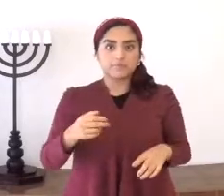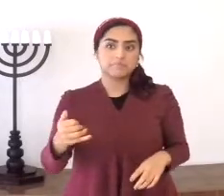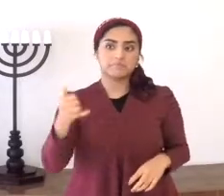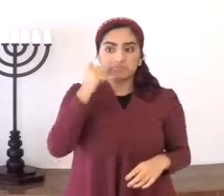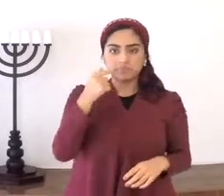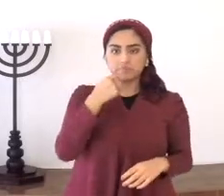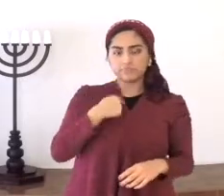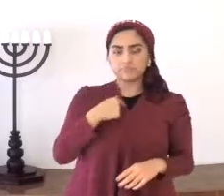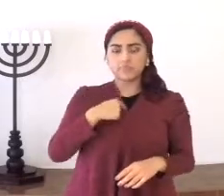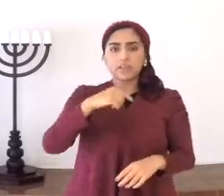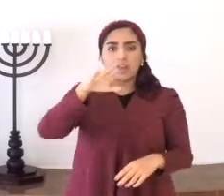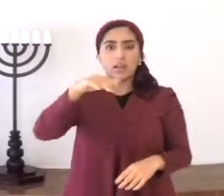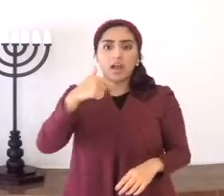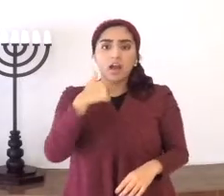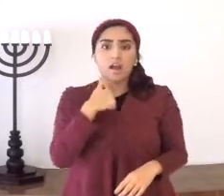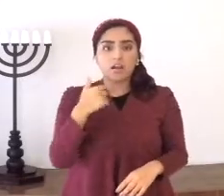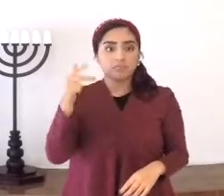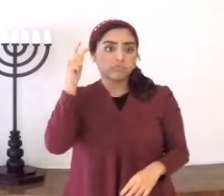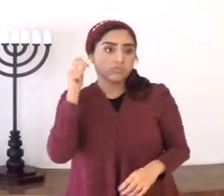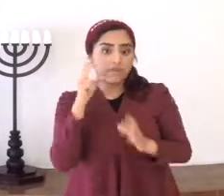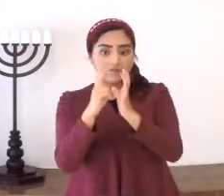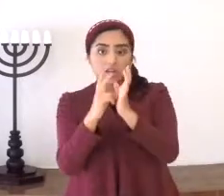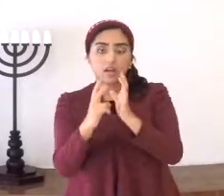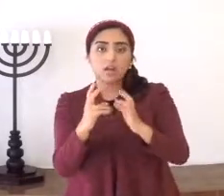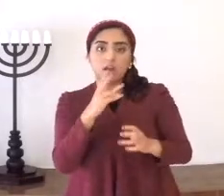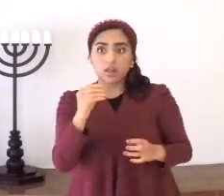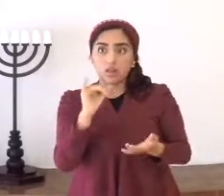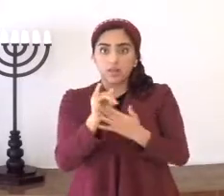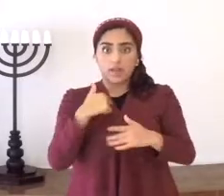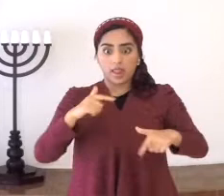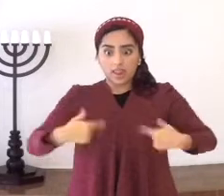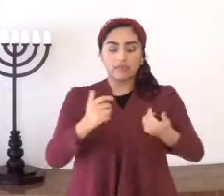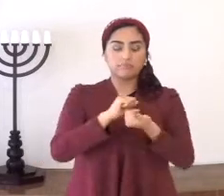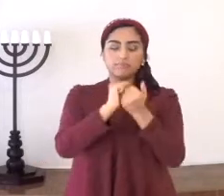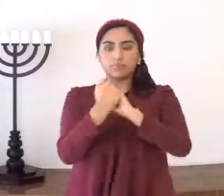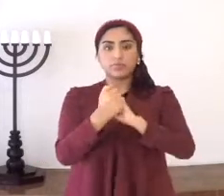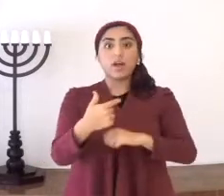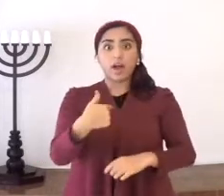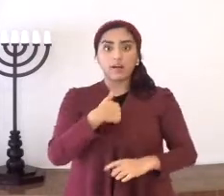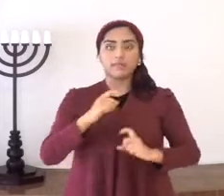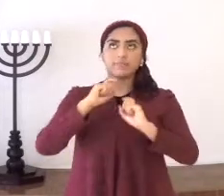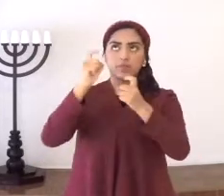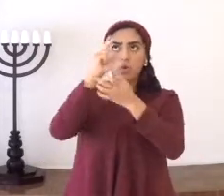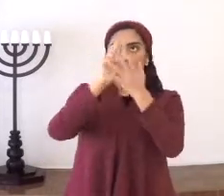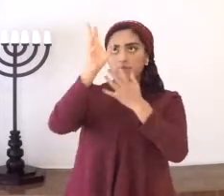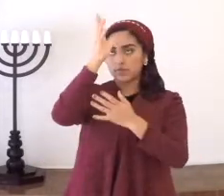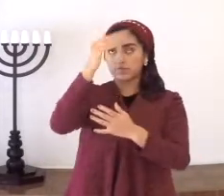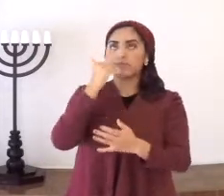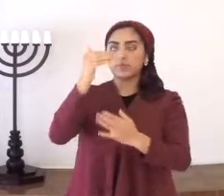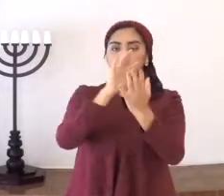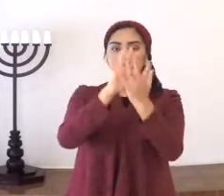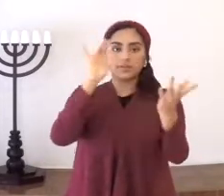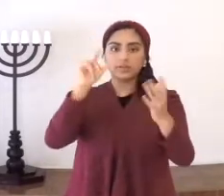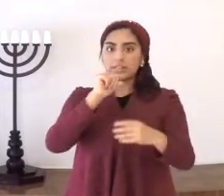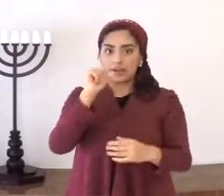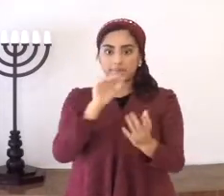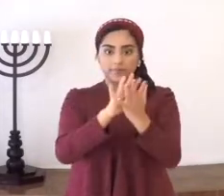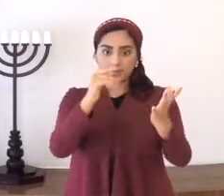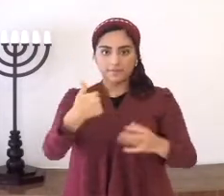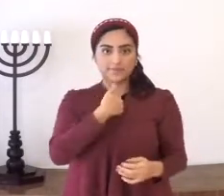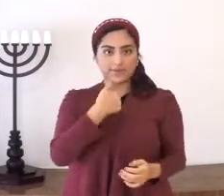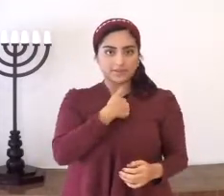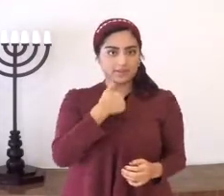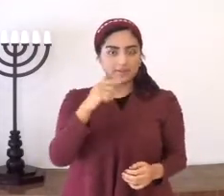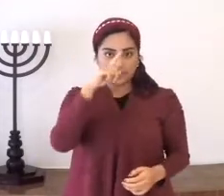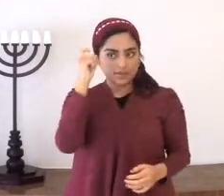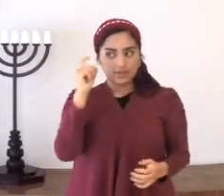Cuando una persona me habla y me dice, oiga, oí un audio y eso me cambió la vida, yo le doy cabod al Eterno. No me voy